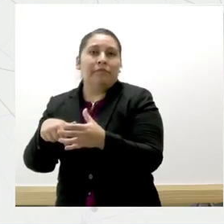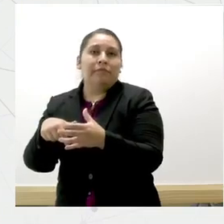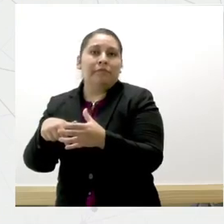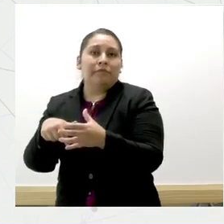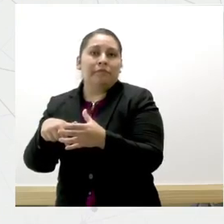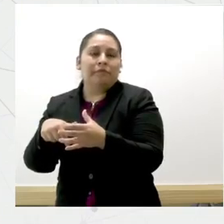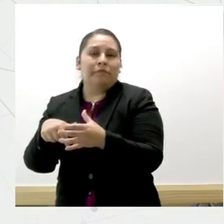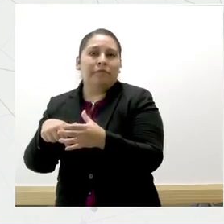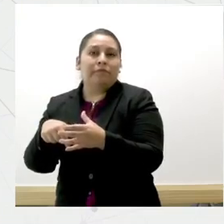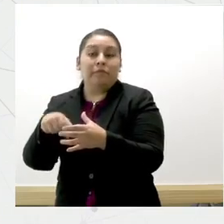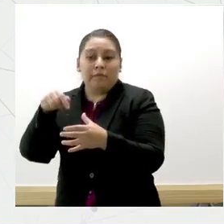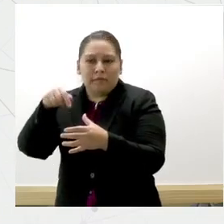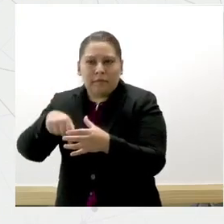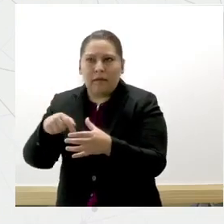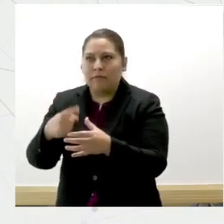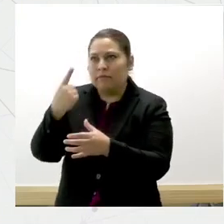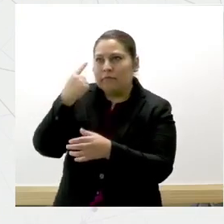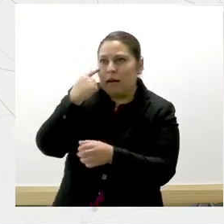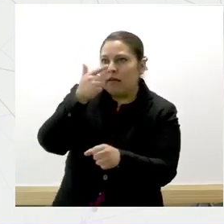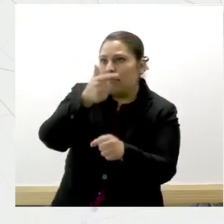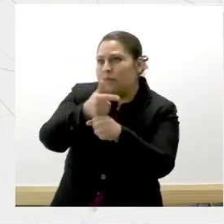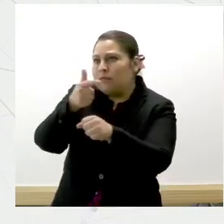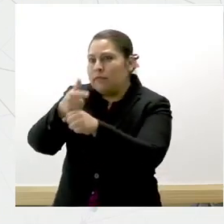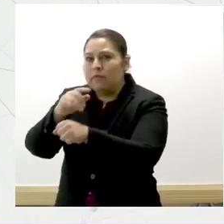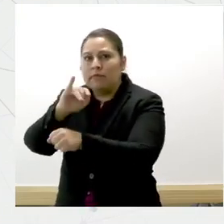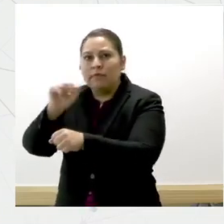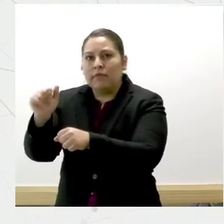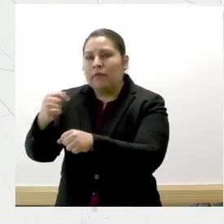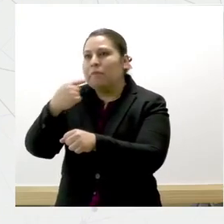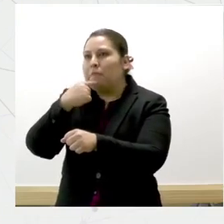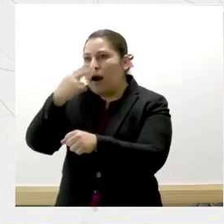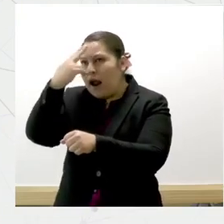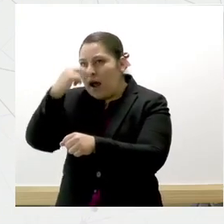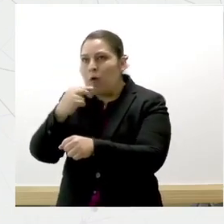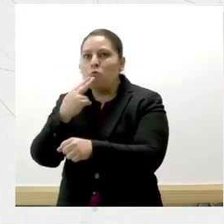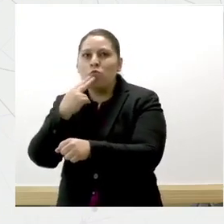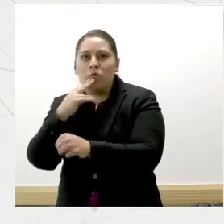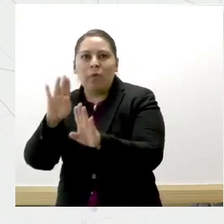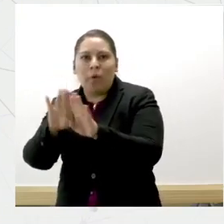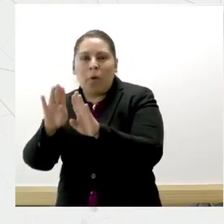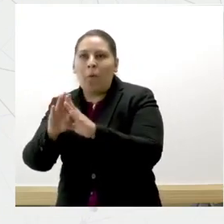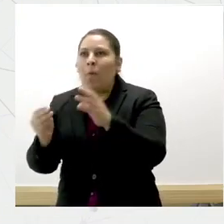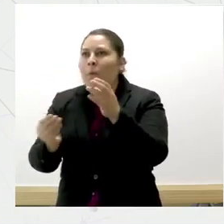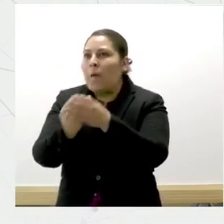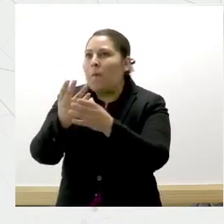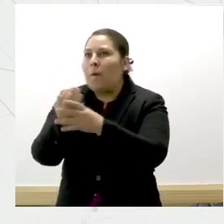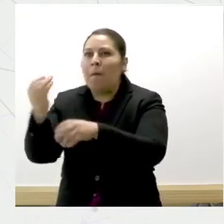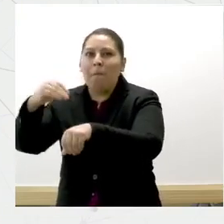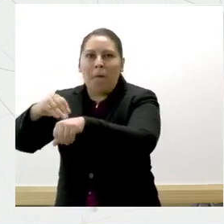ese impulso, ¿no?, de fomento de la inteligencia artificial y sobre todo tener